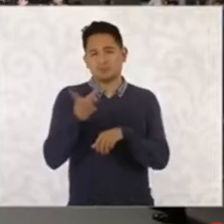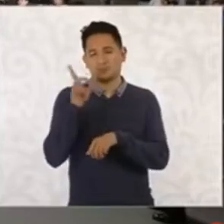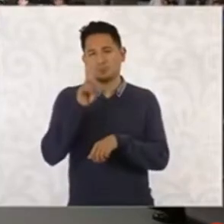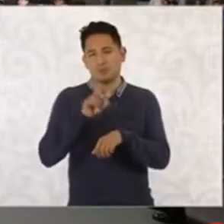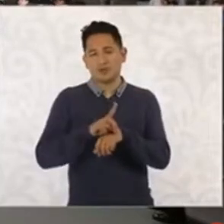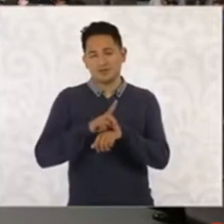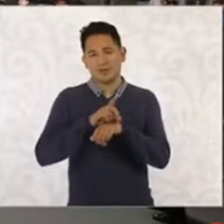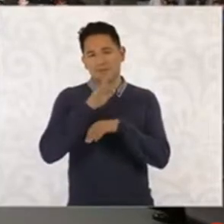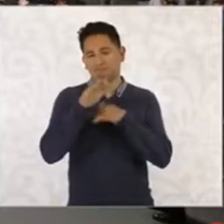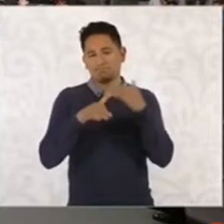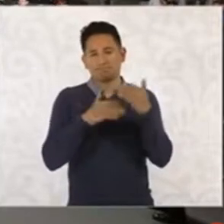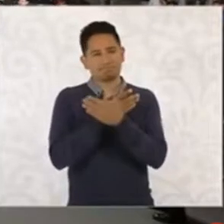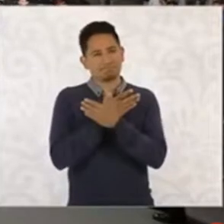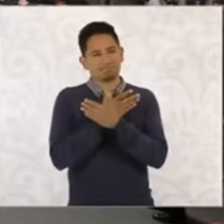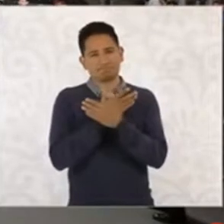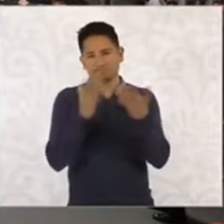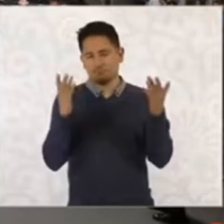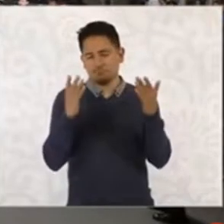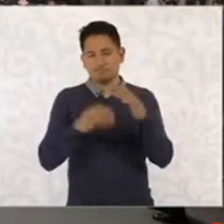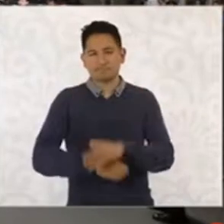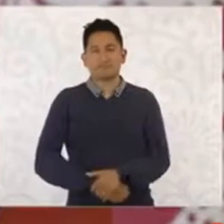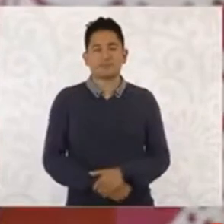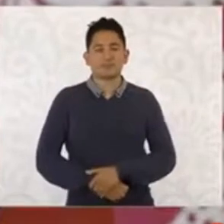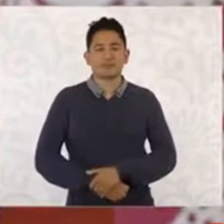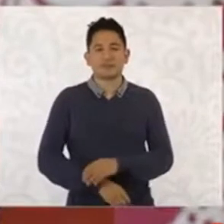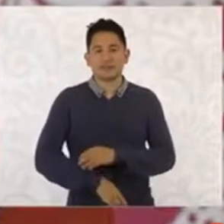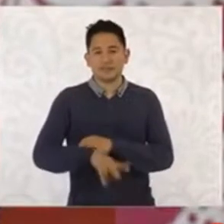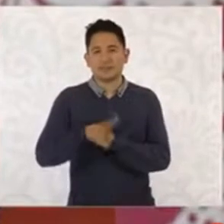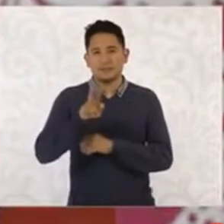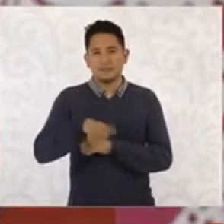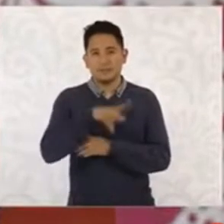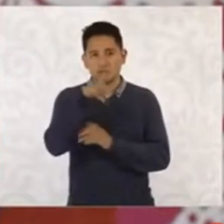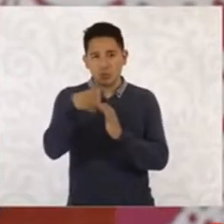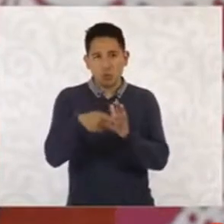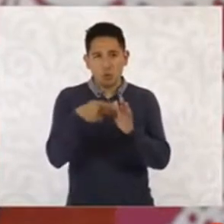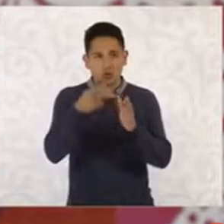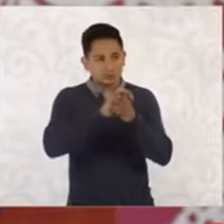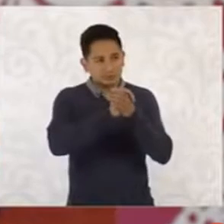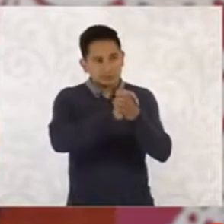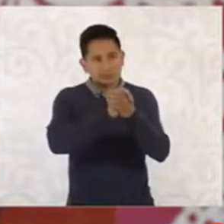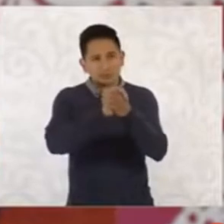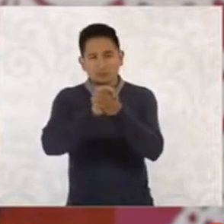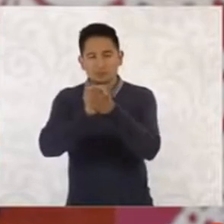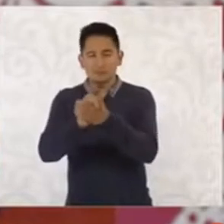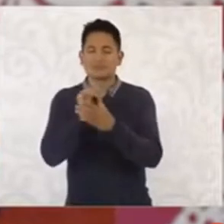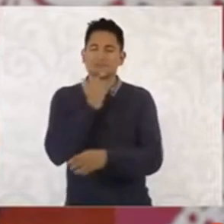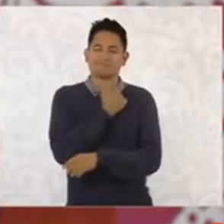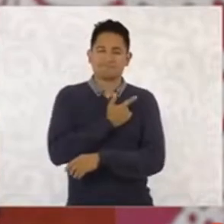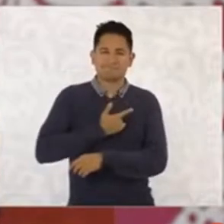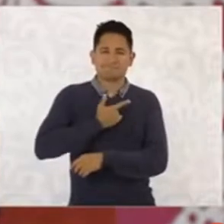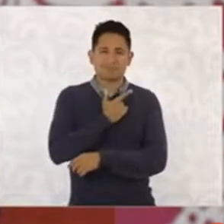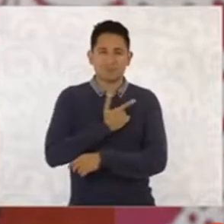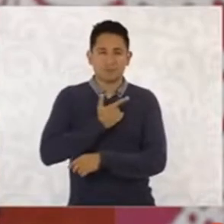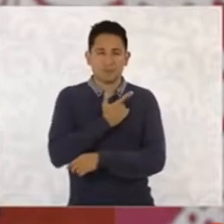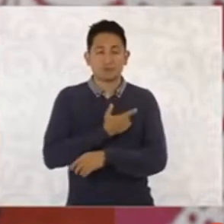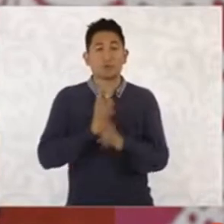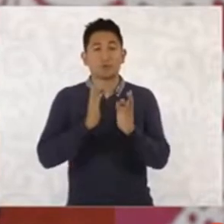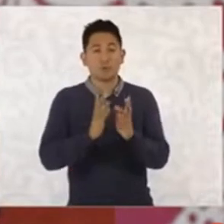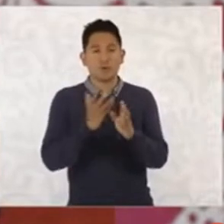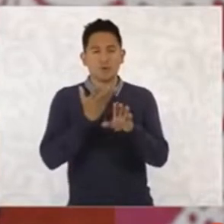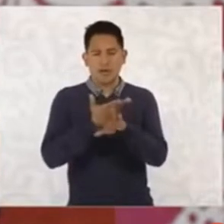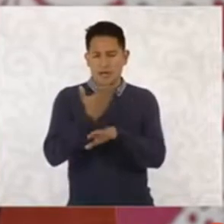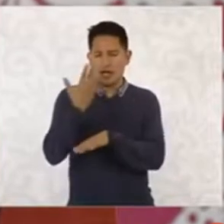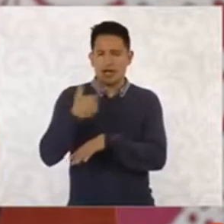a todas y a todos. Es un gusto volverlos a saludar. Pues efectivamente, como ya lo anunció nuestra